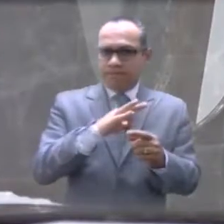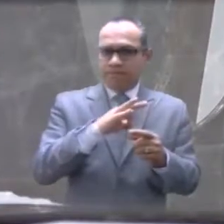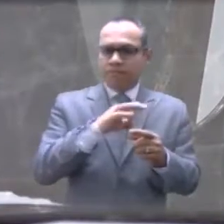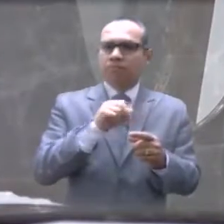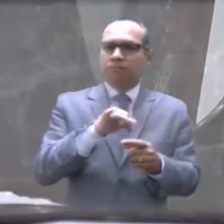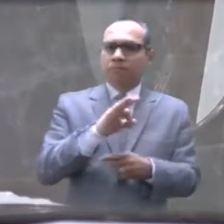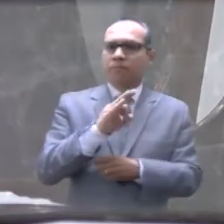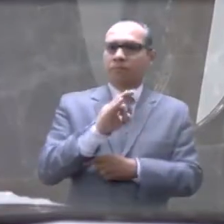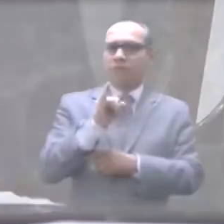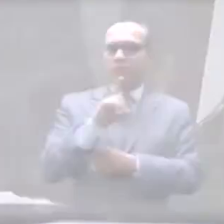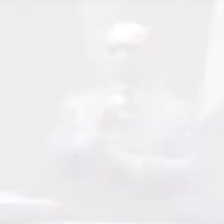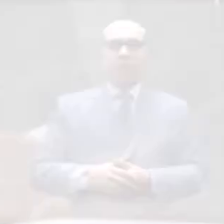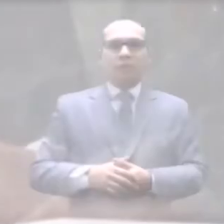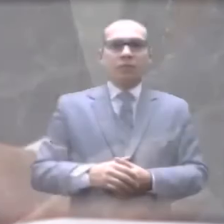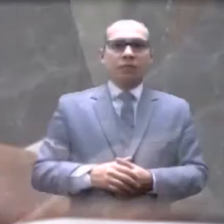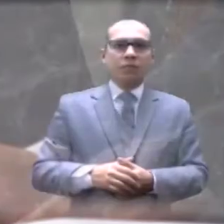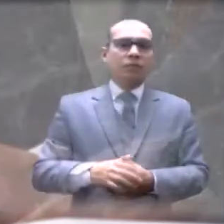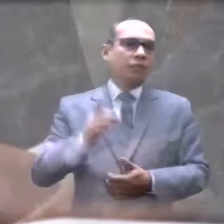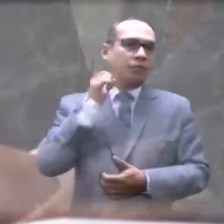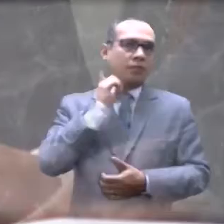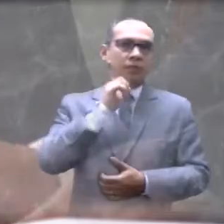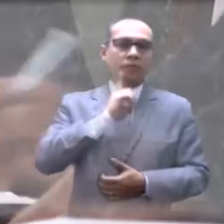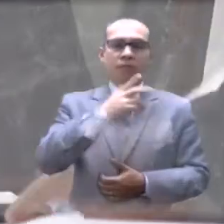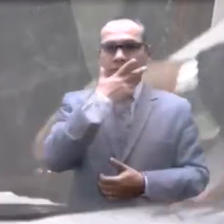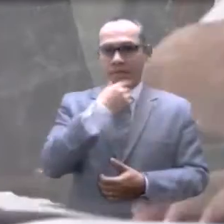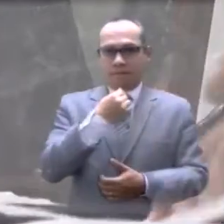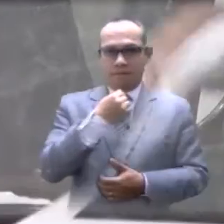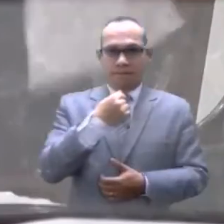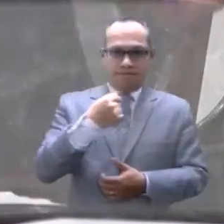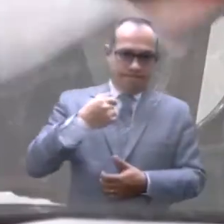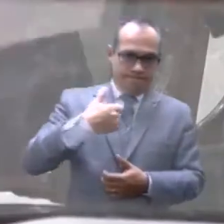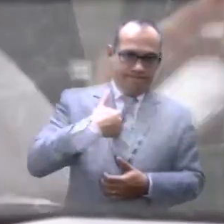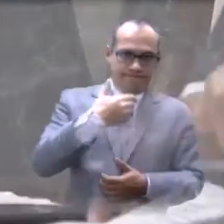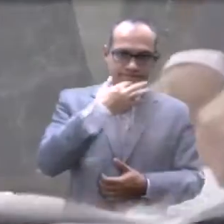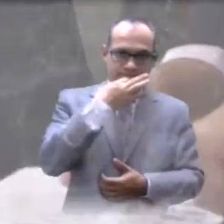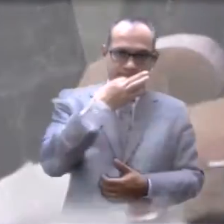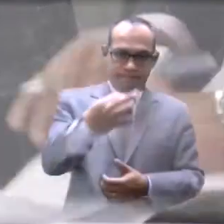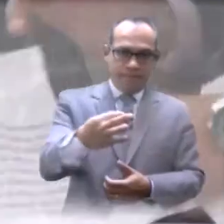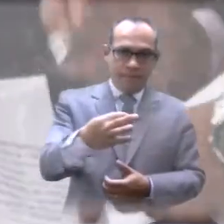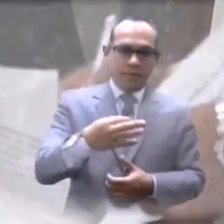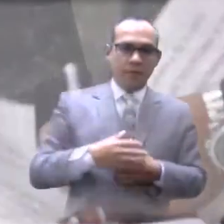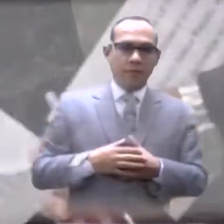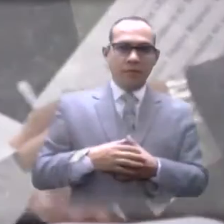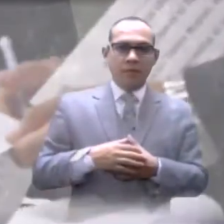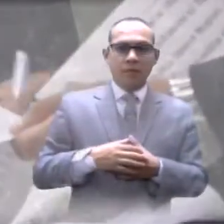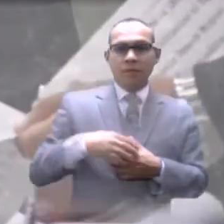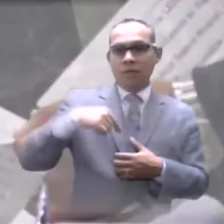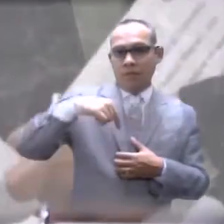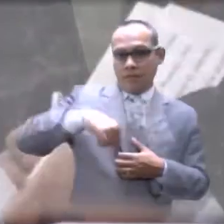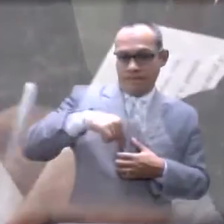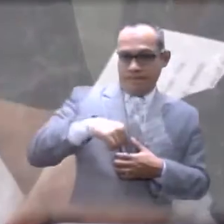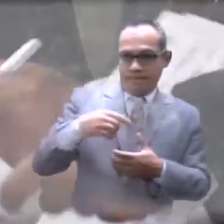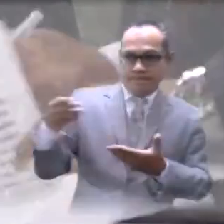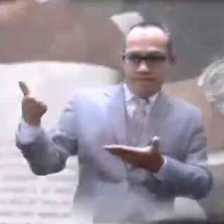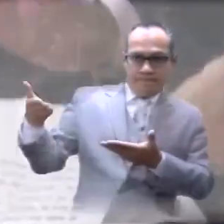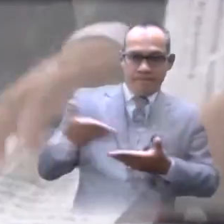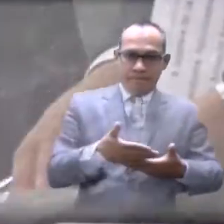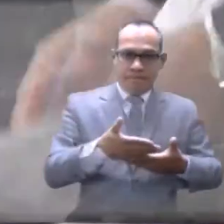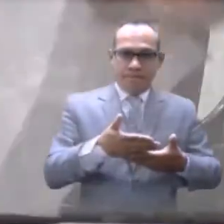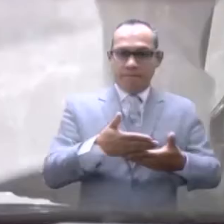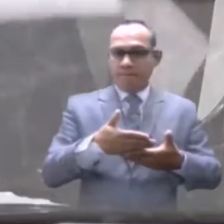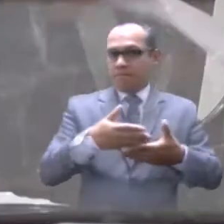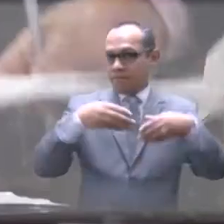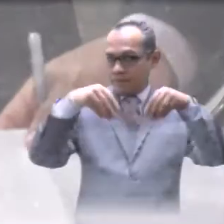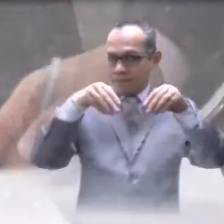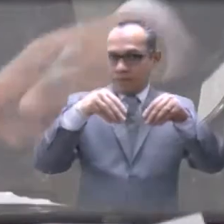Estado constituya. Les comunico que se recibió en esta presidencia el oficio